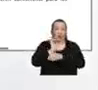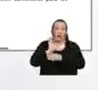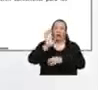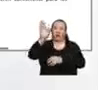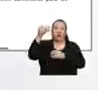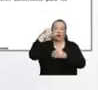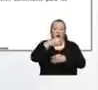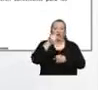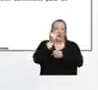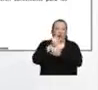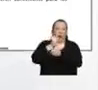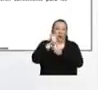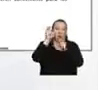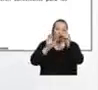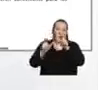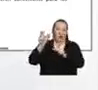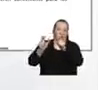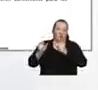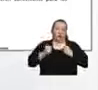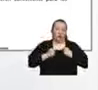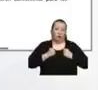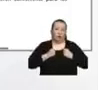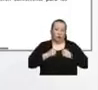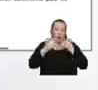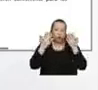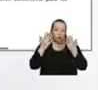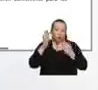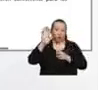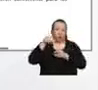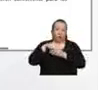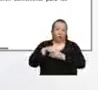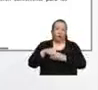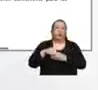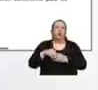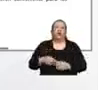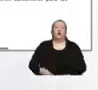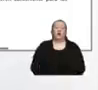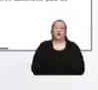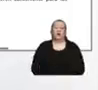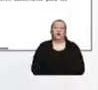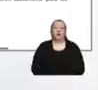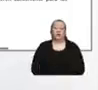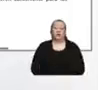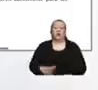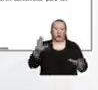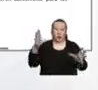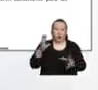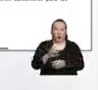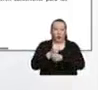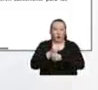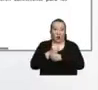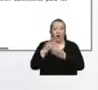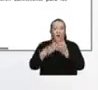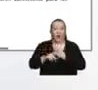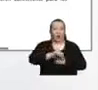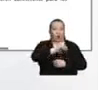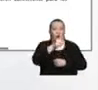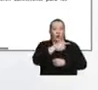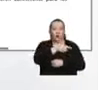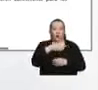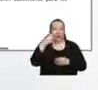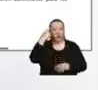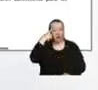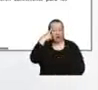manera si el cuerpo estaba medio debilitado requería una transfusión se recupere ese cuerpo pero si por otro se hace una herida